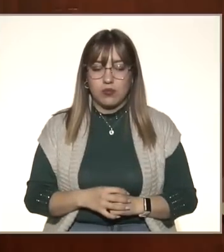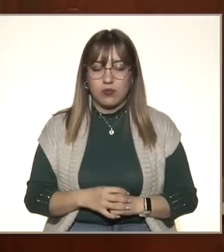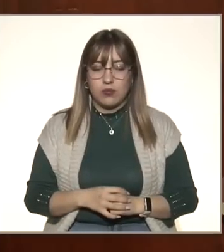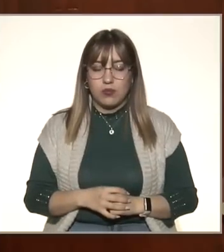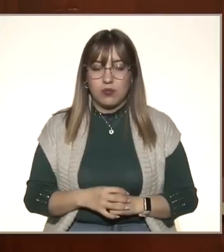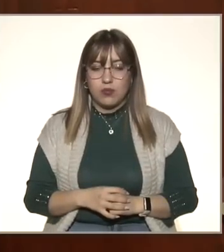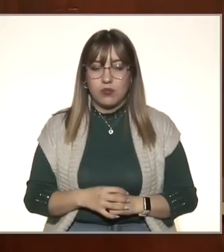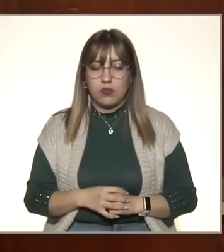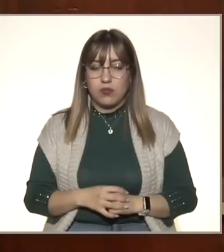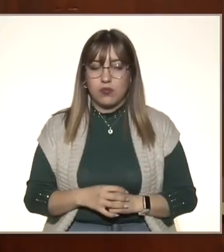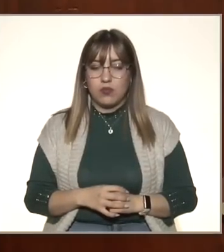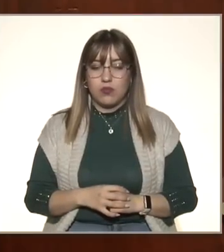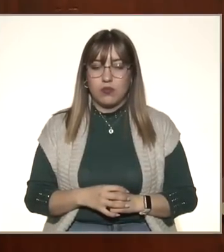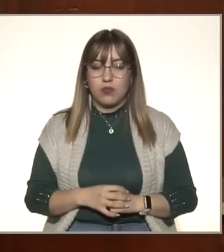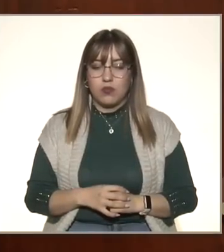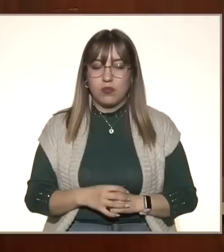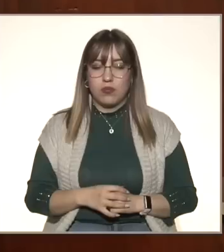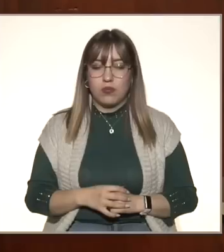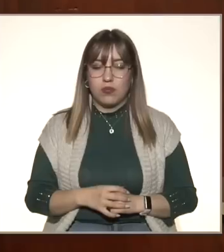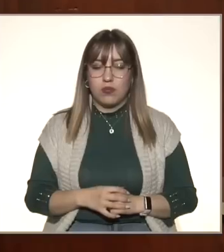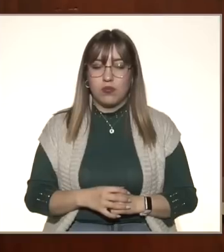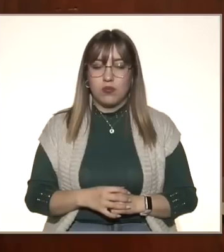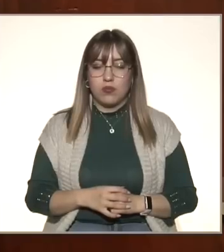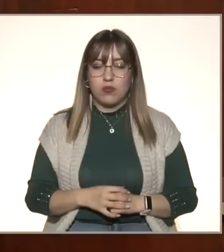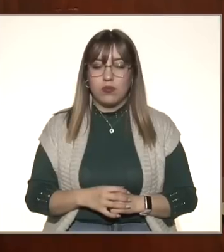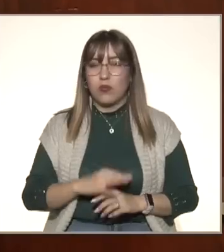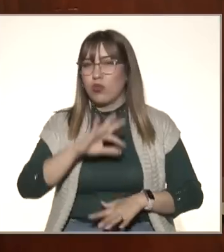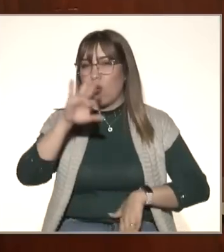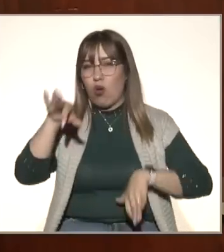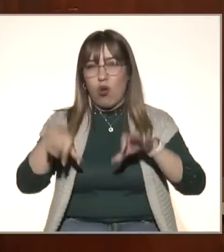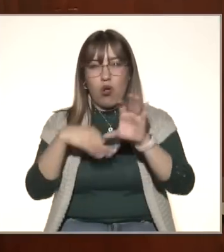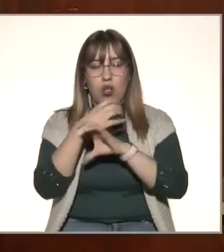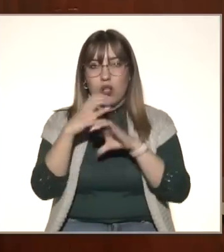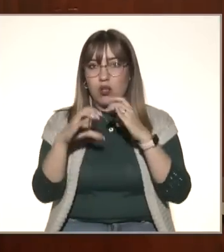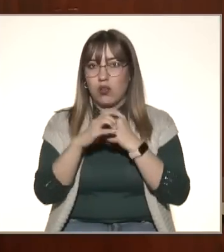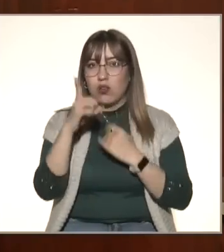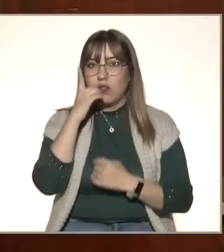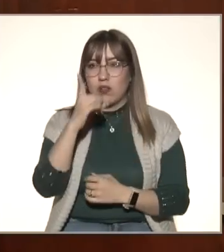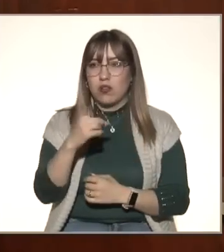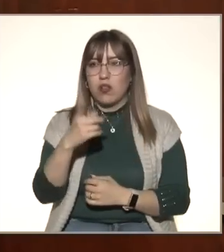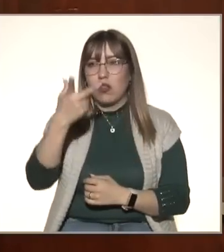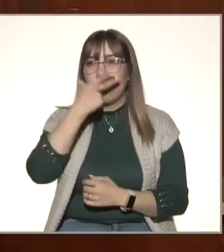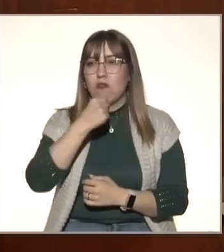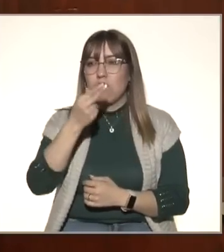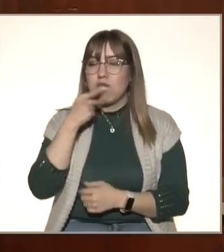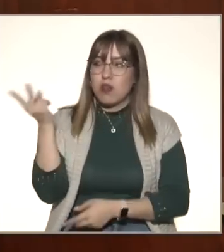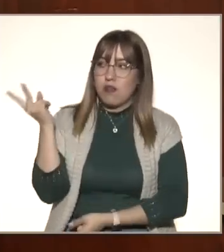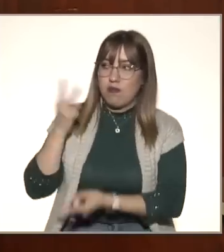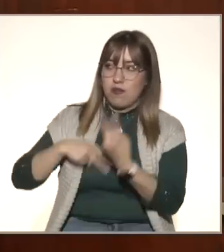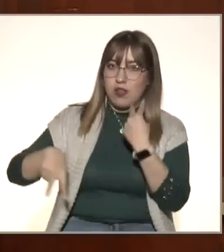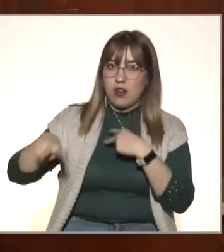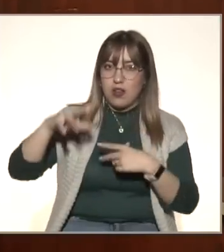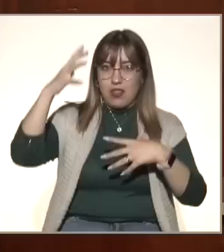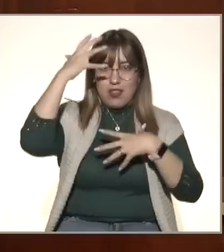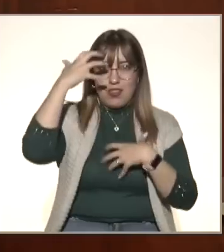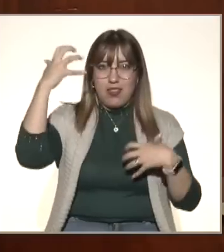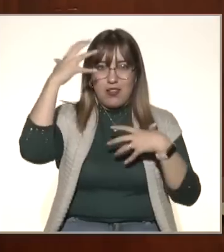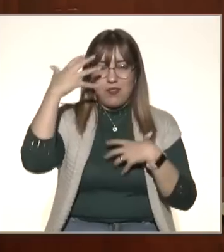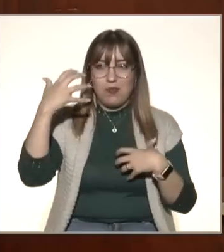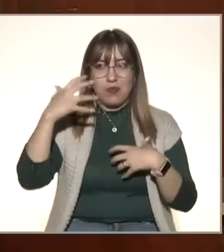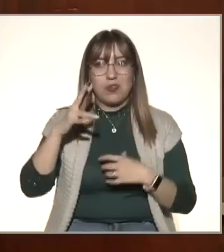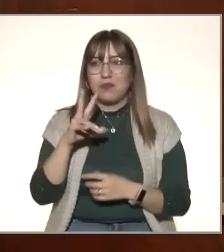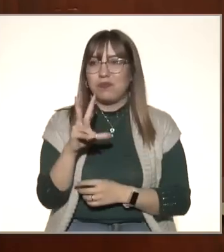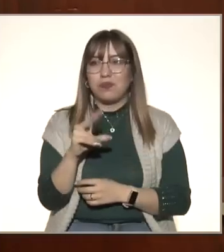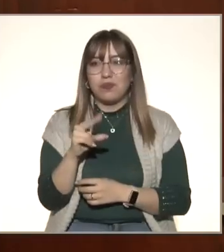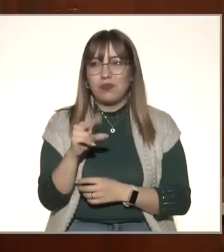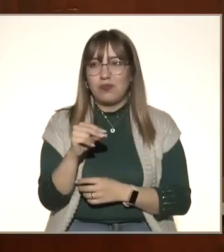todos los que te dijeron que el hombre desciende del mono, te engañaron. El hombre no desciende del mono. El hombre es una